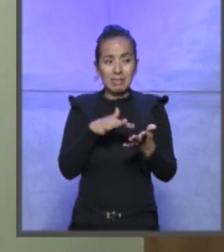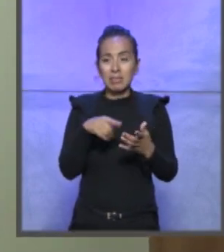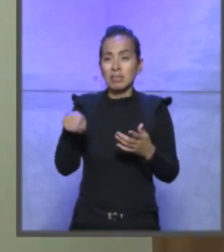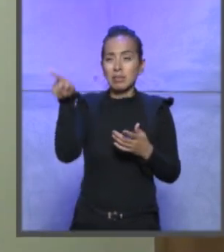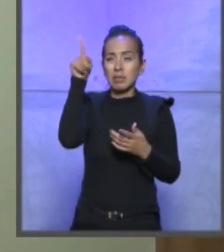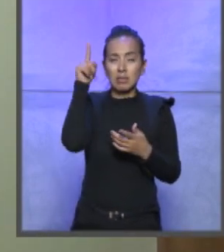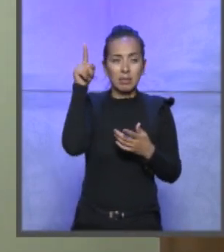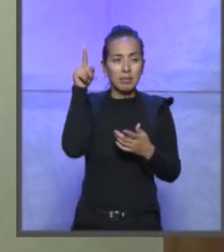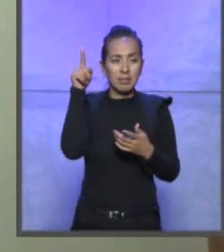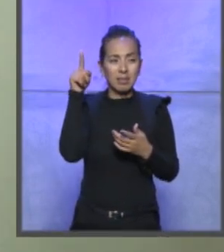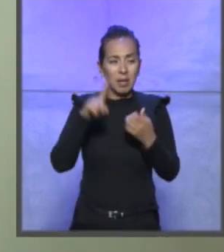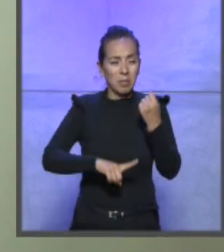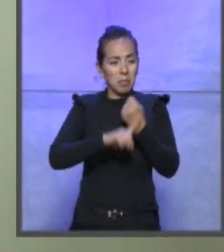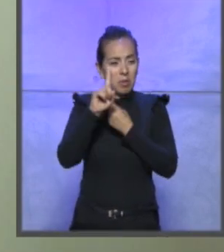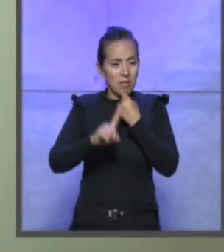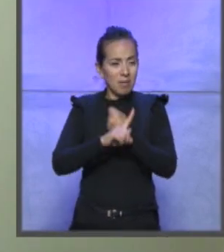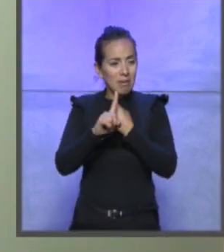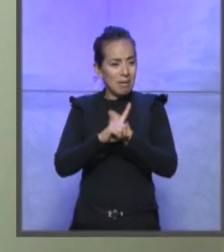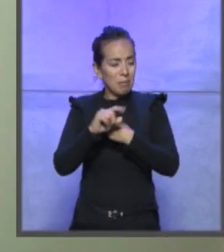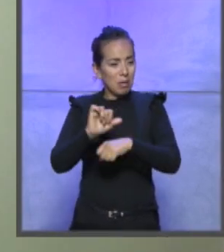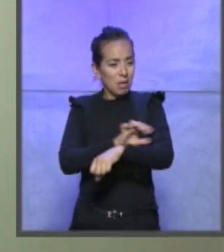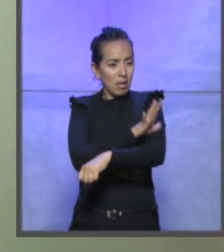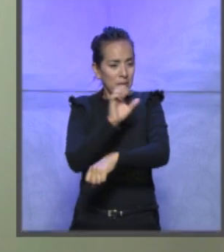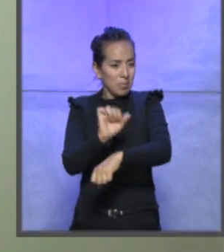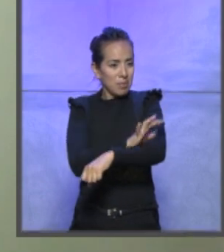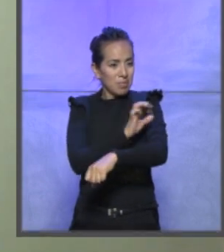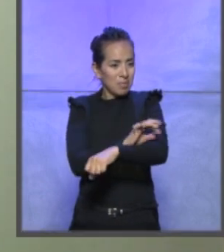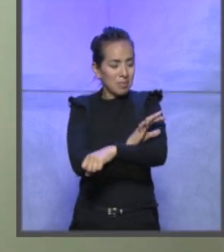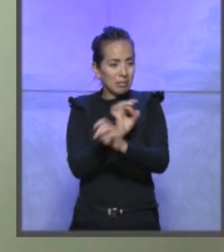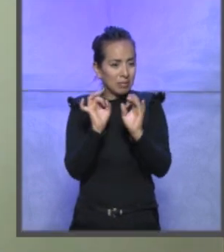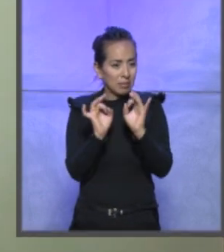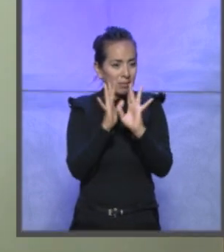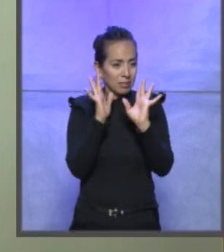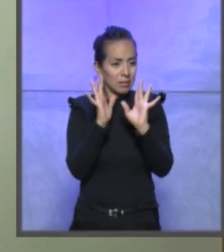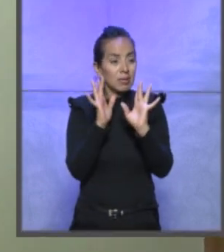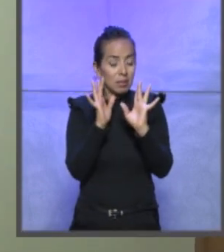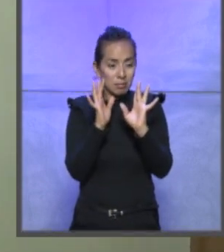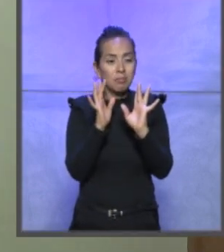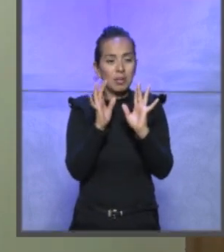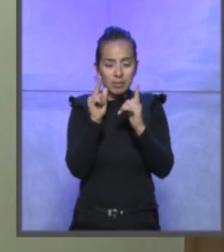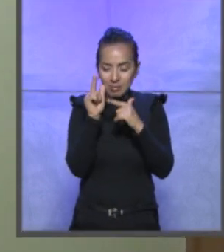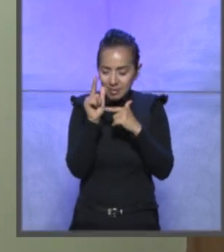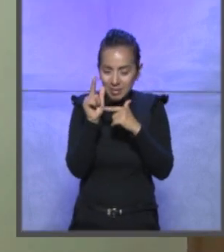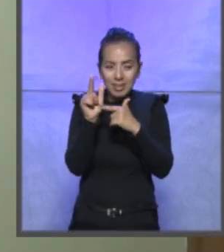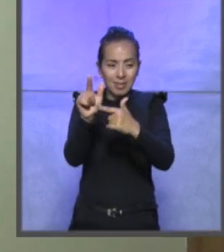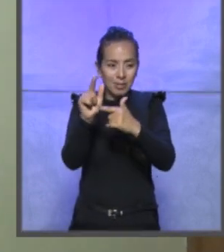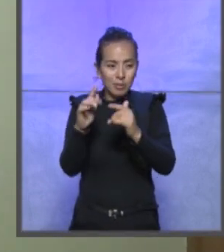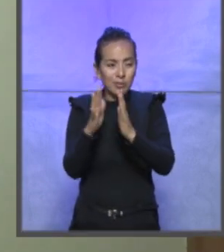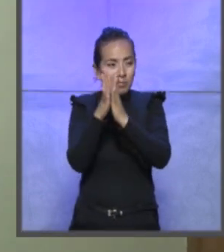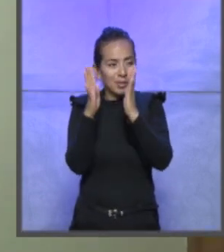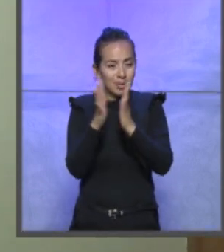la inclemencia de alguna problemática con la energía eléctrica estuviéramos y tengamos